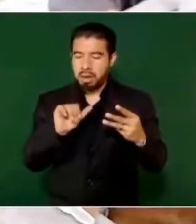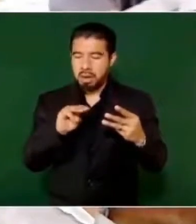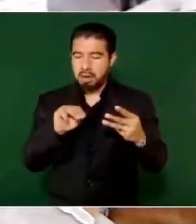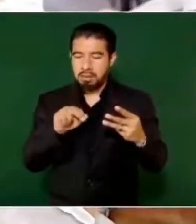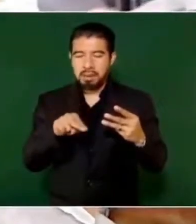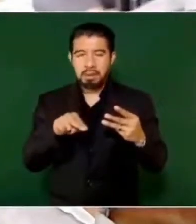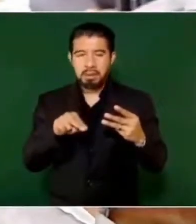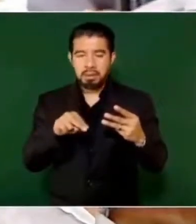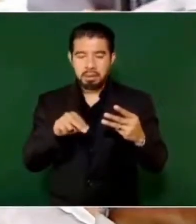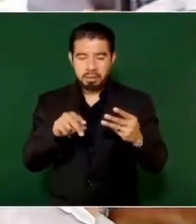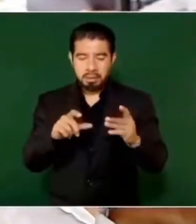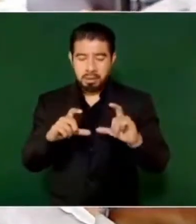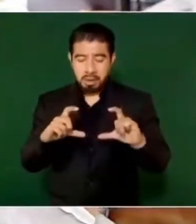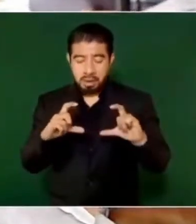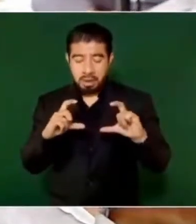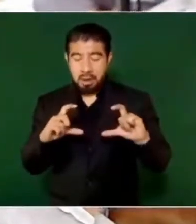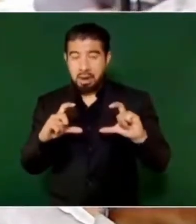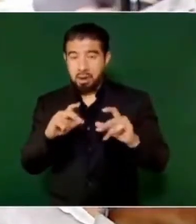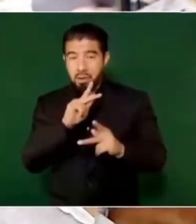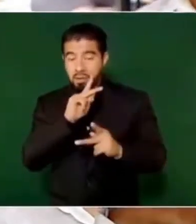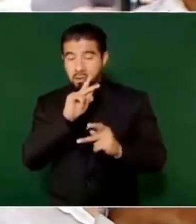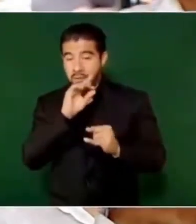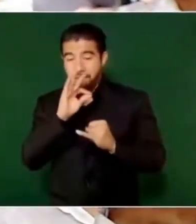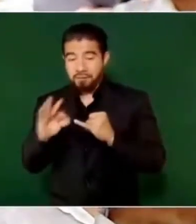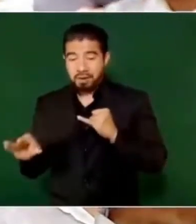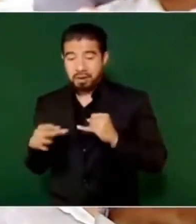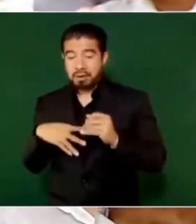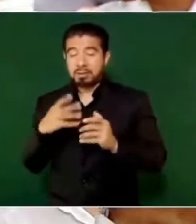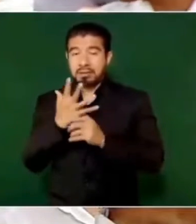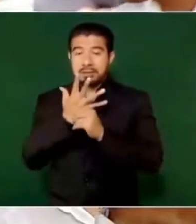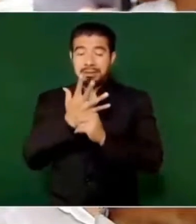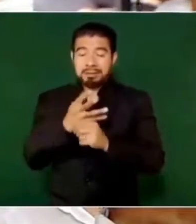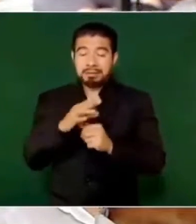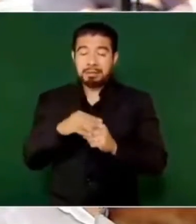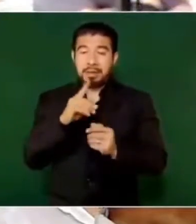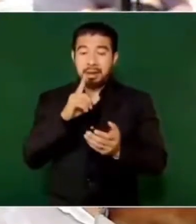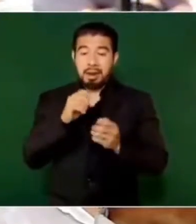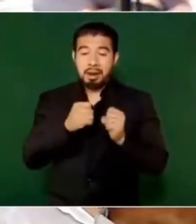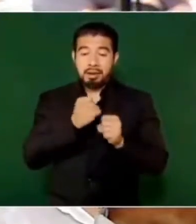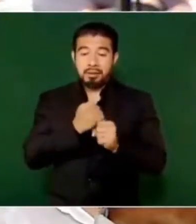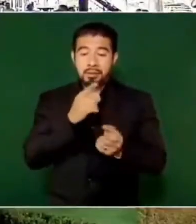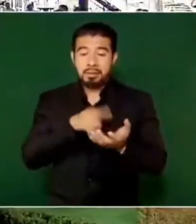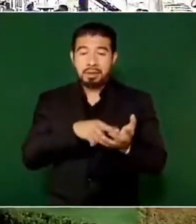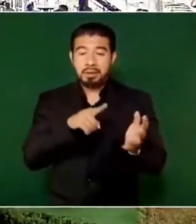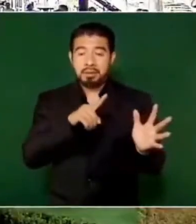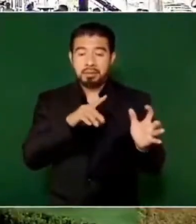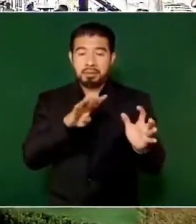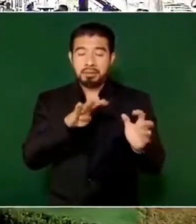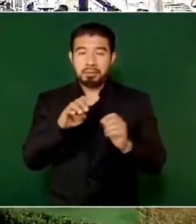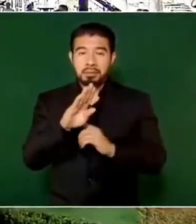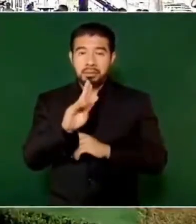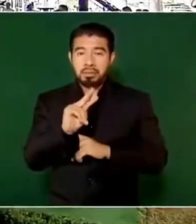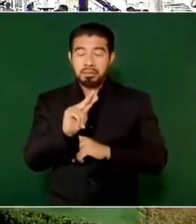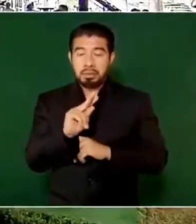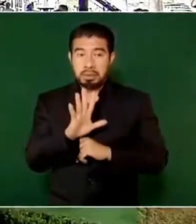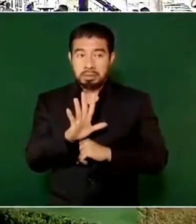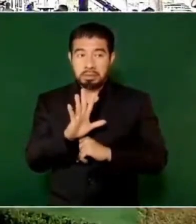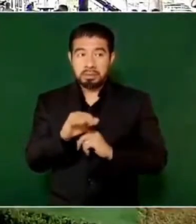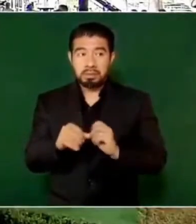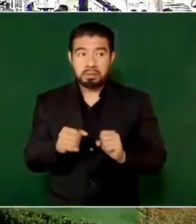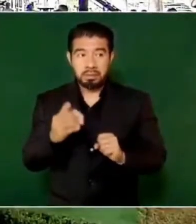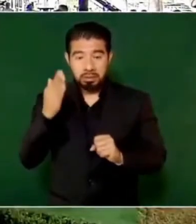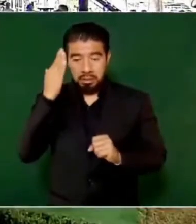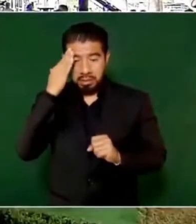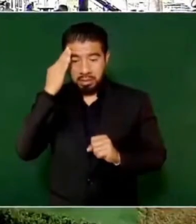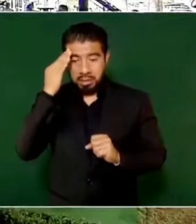El párrafo último, en el 85, usted ya todavía reconocía que el Estado mexicano, o quienes estaban al frente del